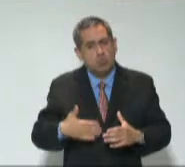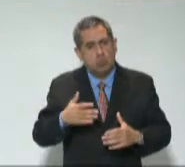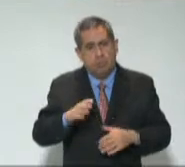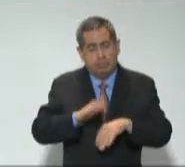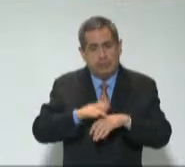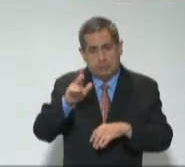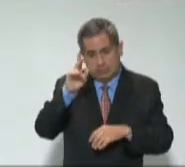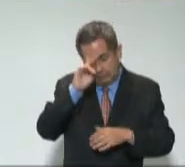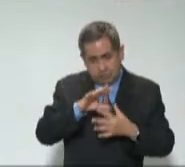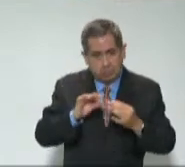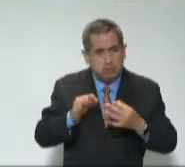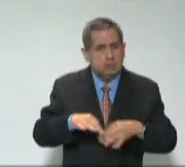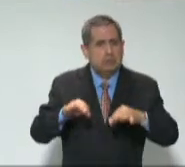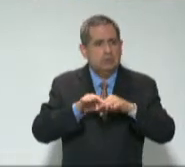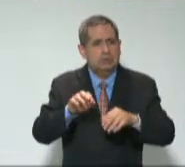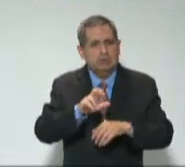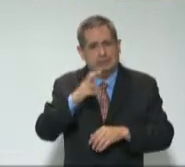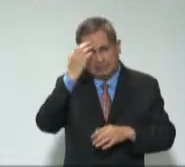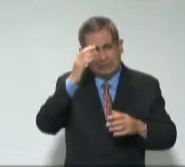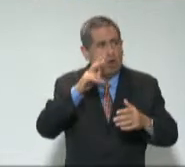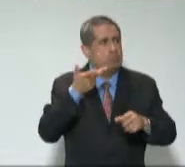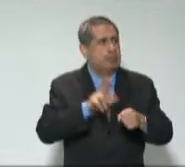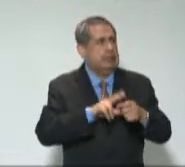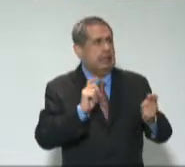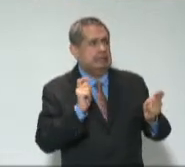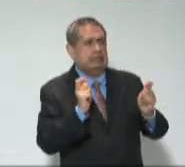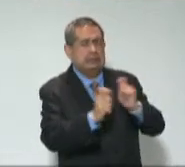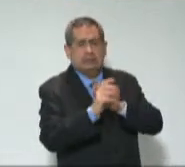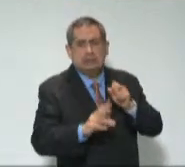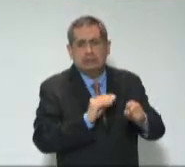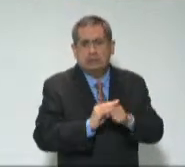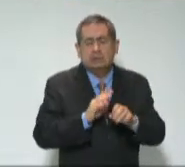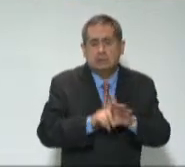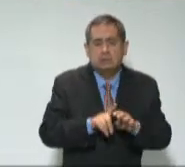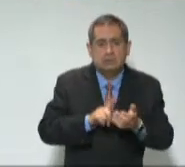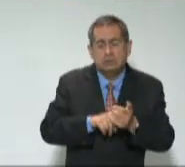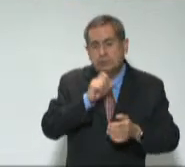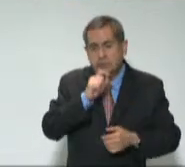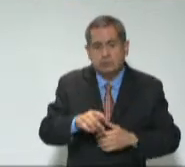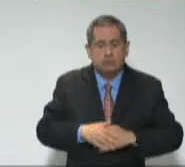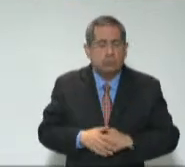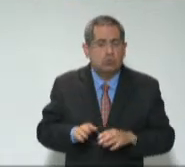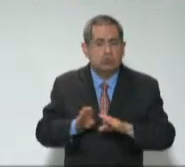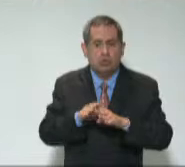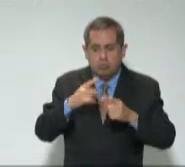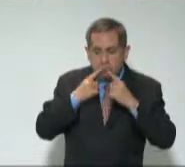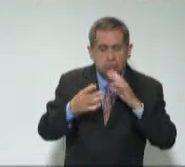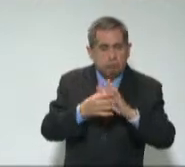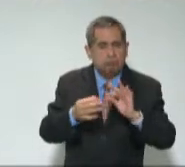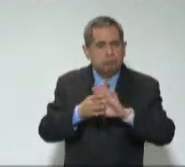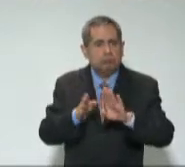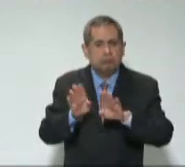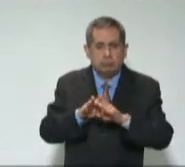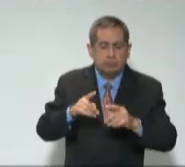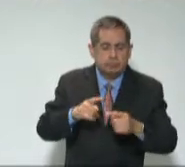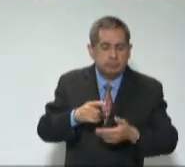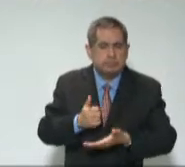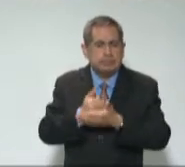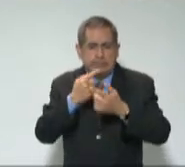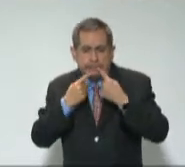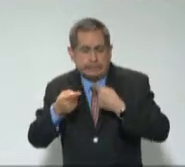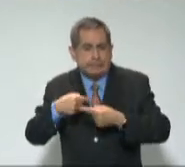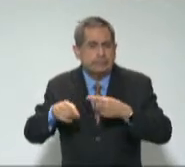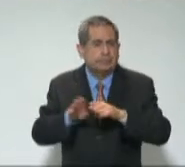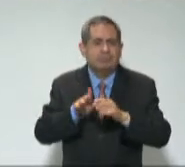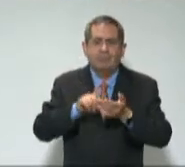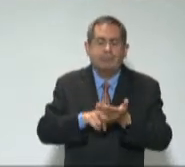hemos conocido como la reconversión hospitalaria es decir dejar de atender una serie de de padecimientos para